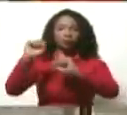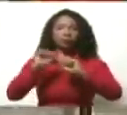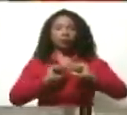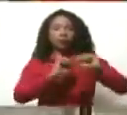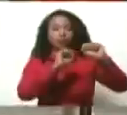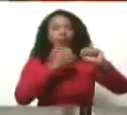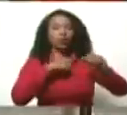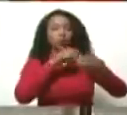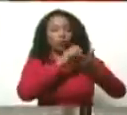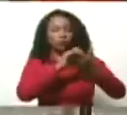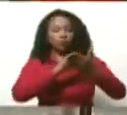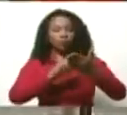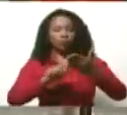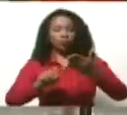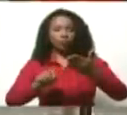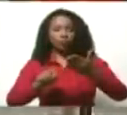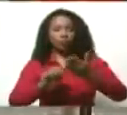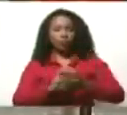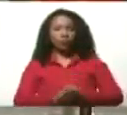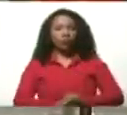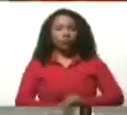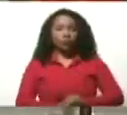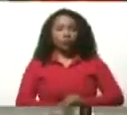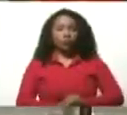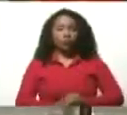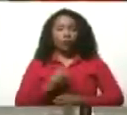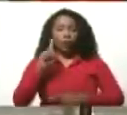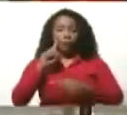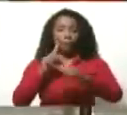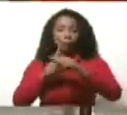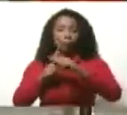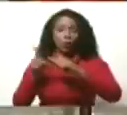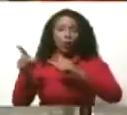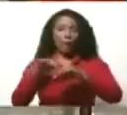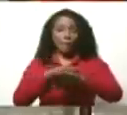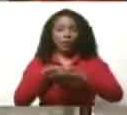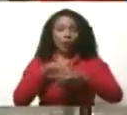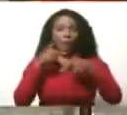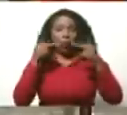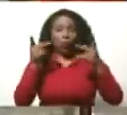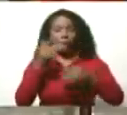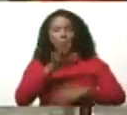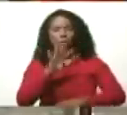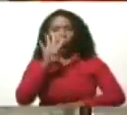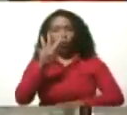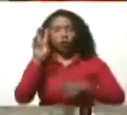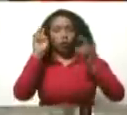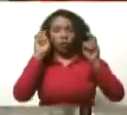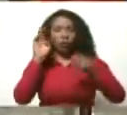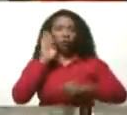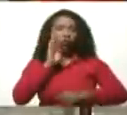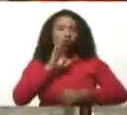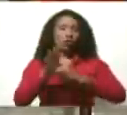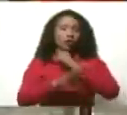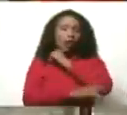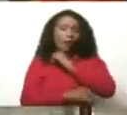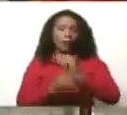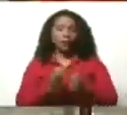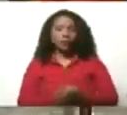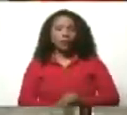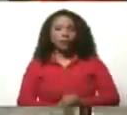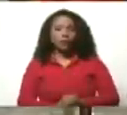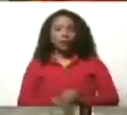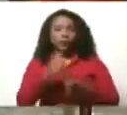descrito, Nervis Villalobos, aparece investigado por el Ministerio Público en al menos 4 tramas de corrupción.